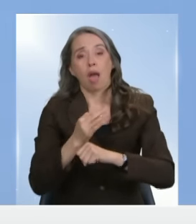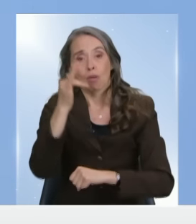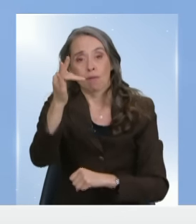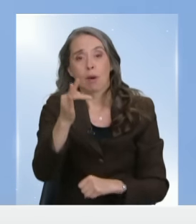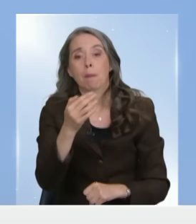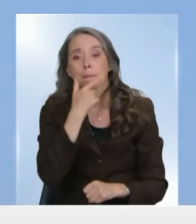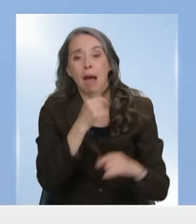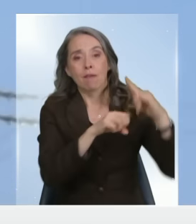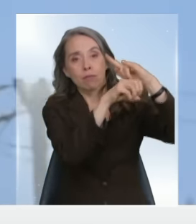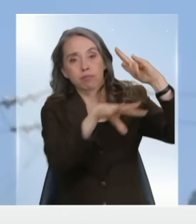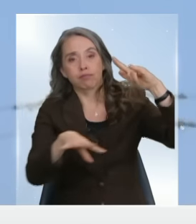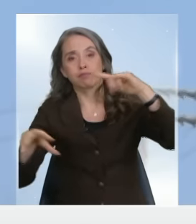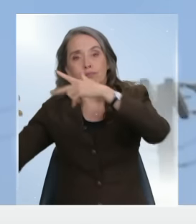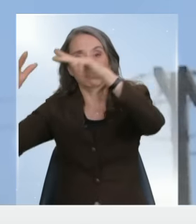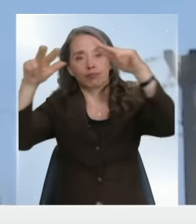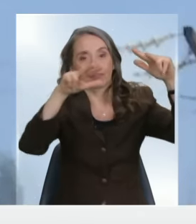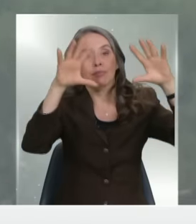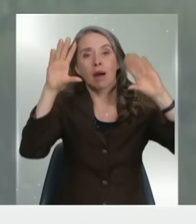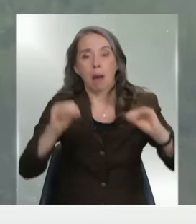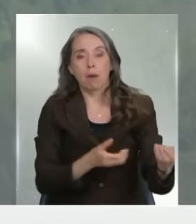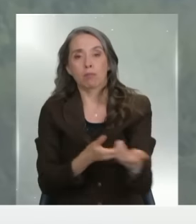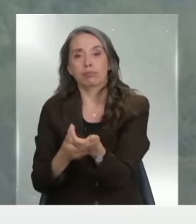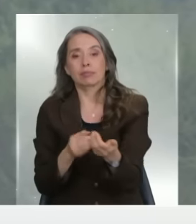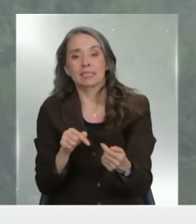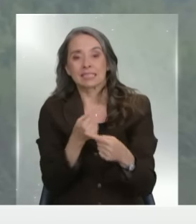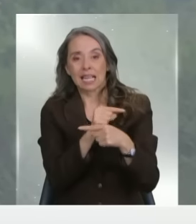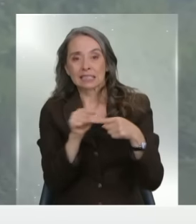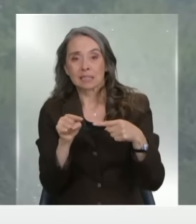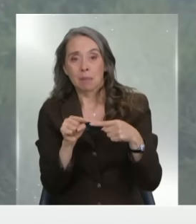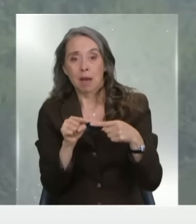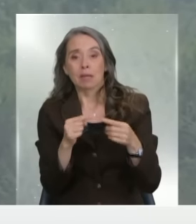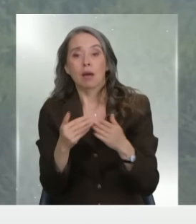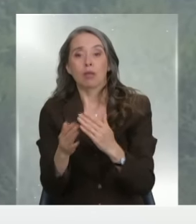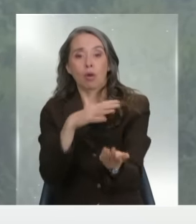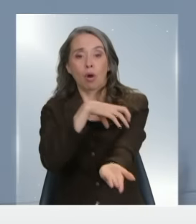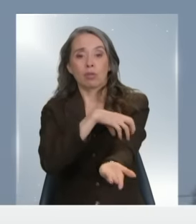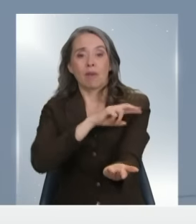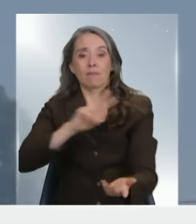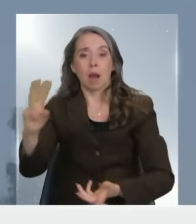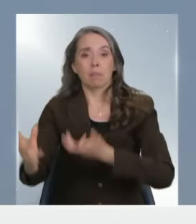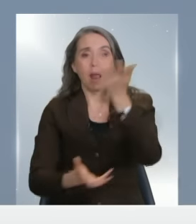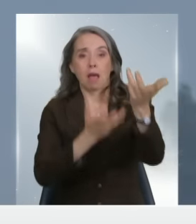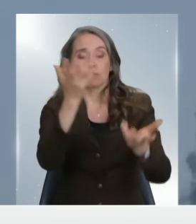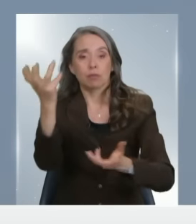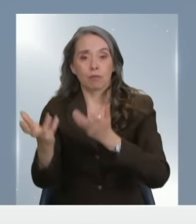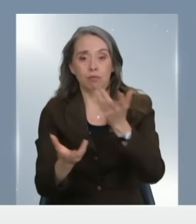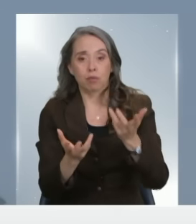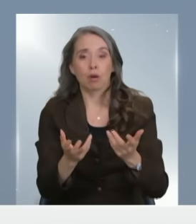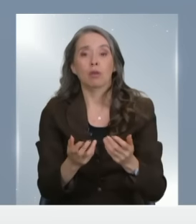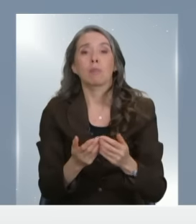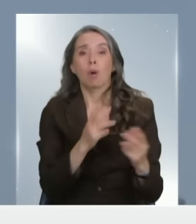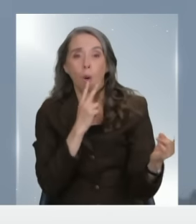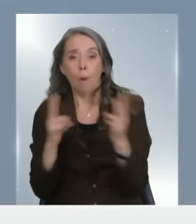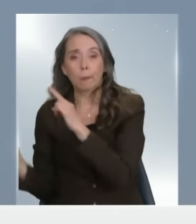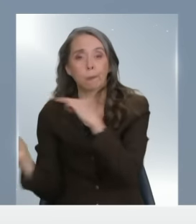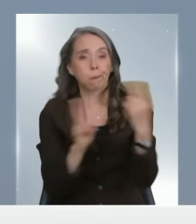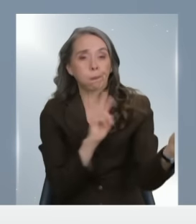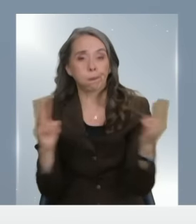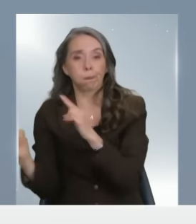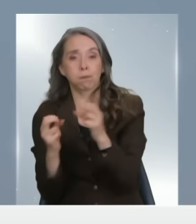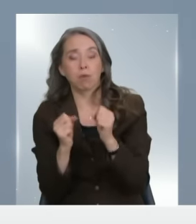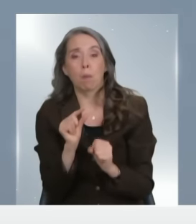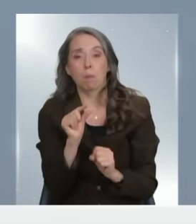el combate a los siniestros tempranos de esta semana que se concentraron en la región de Valparaíso. Fuego avivado por vientos potentes,